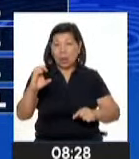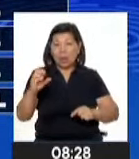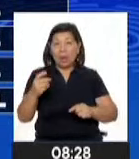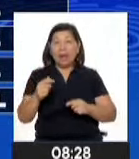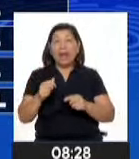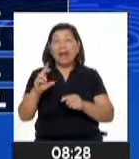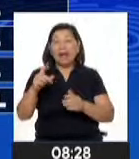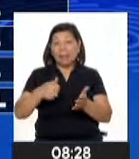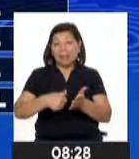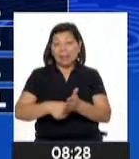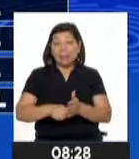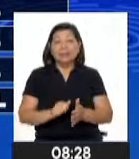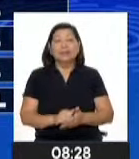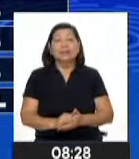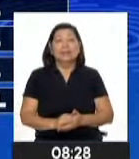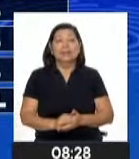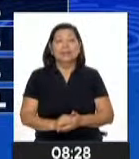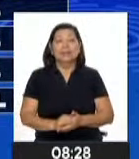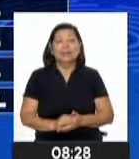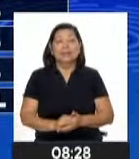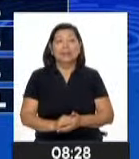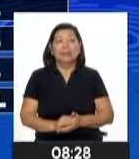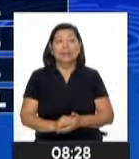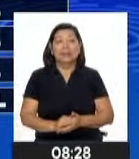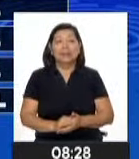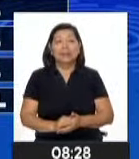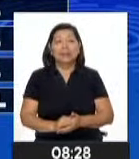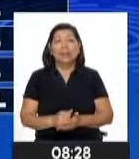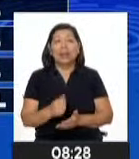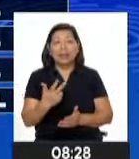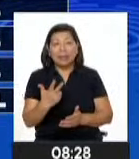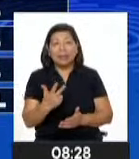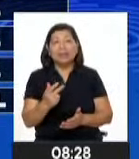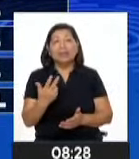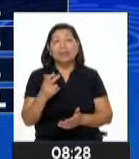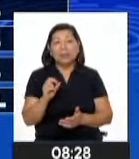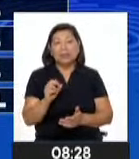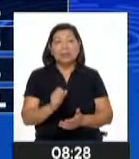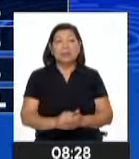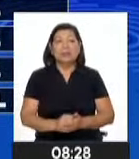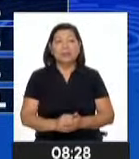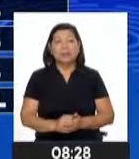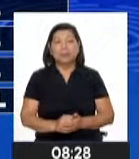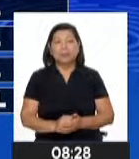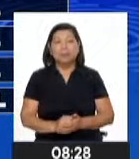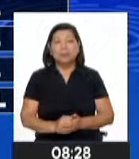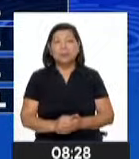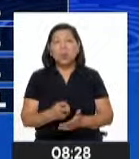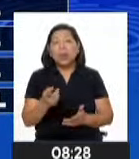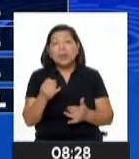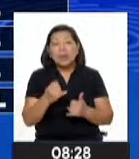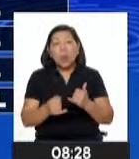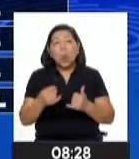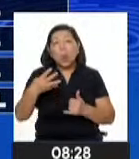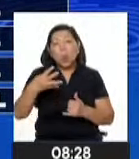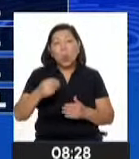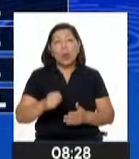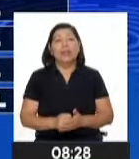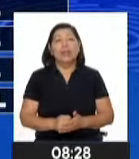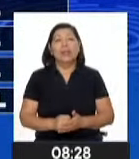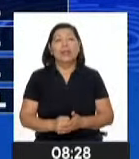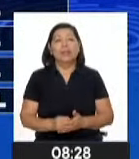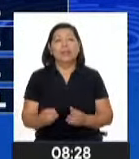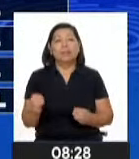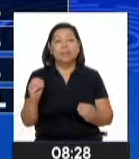29 sucede con los que tengan el 3, el 30 con los que culminen en 4, el 31